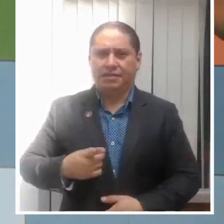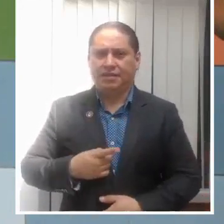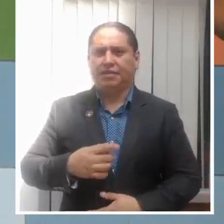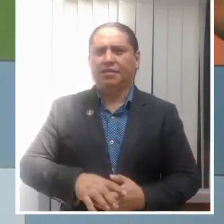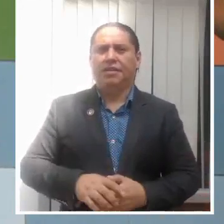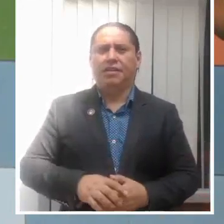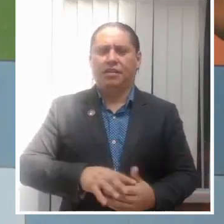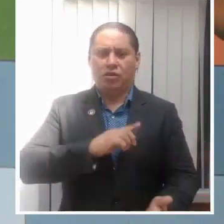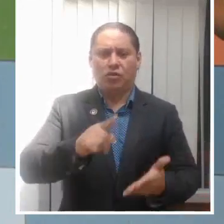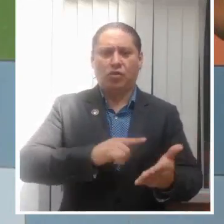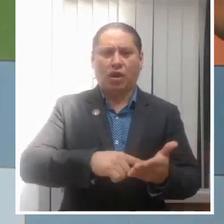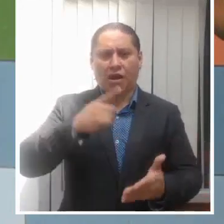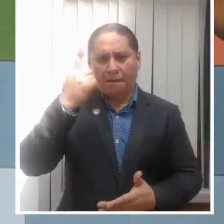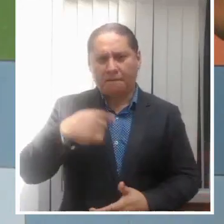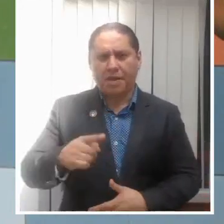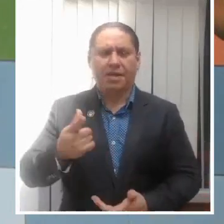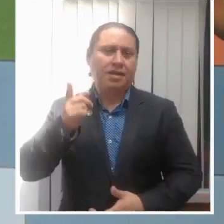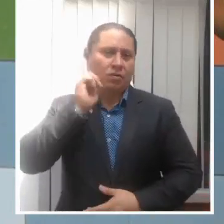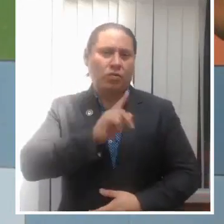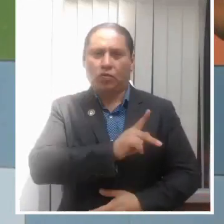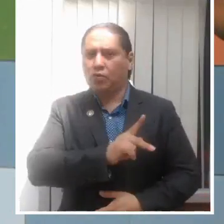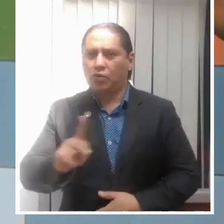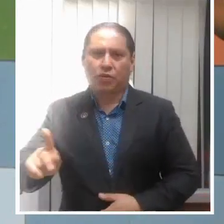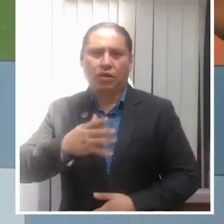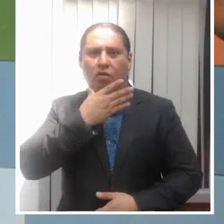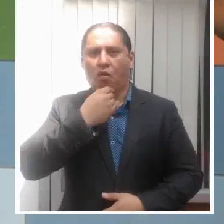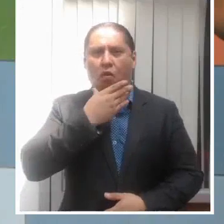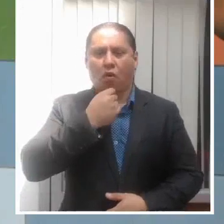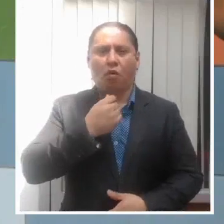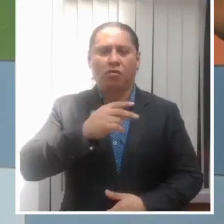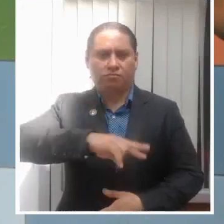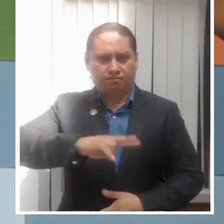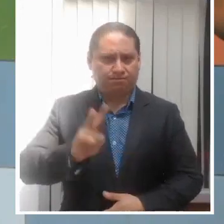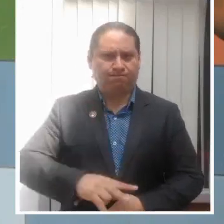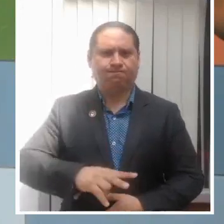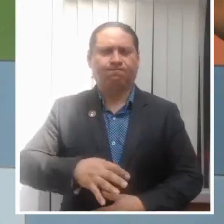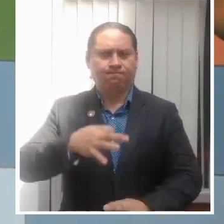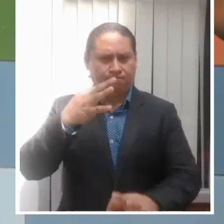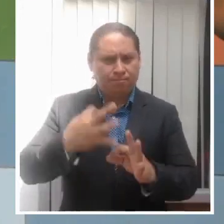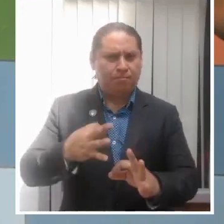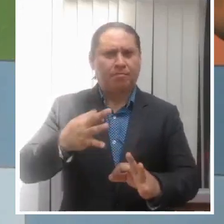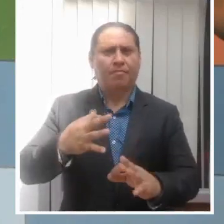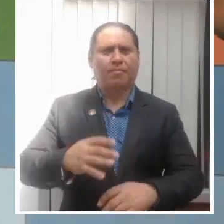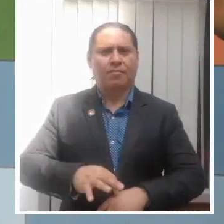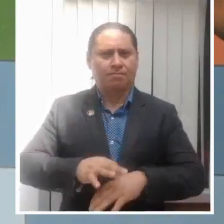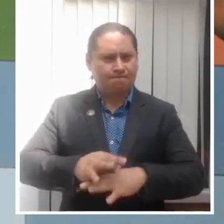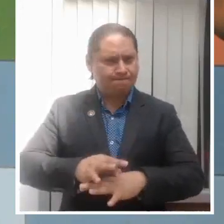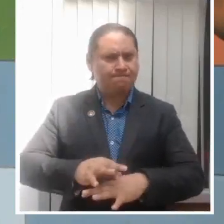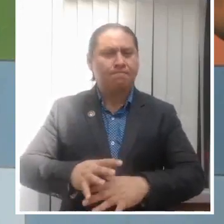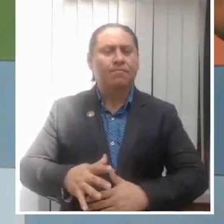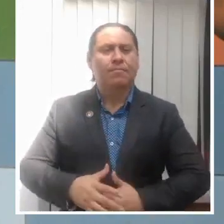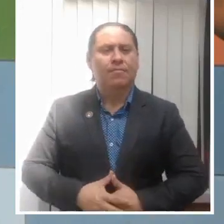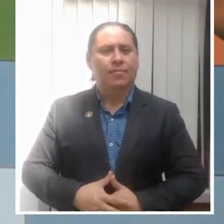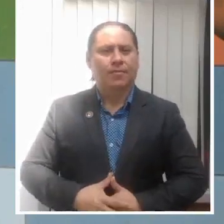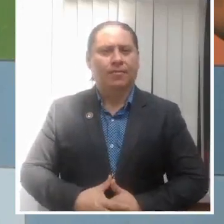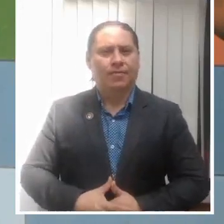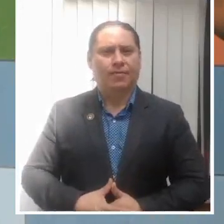espacio propicio para los dramas de las mujeres y los hombres reales, concretos y de carne y hueso.